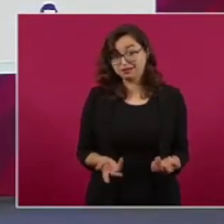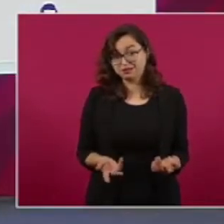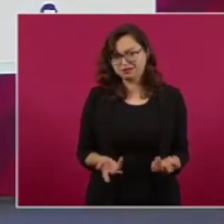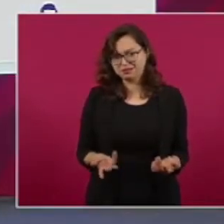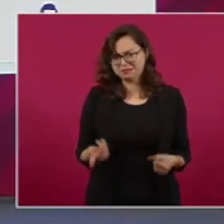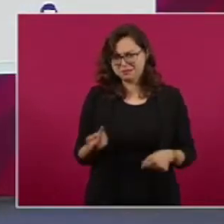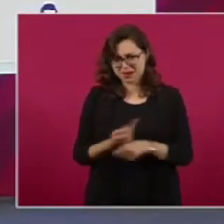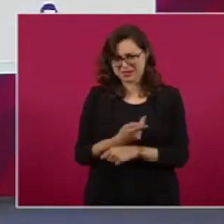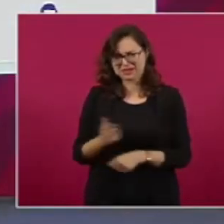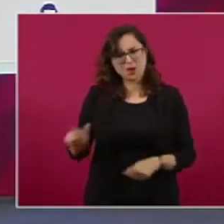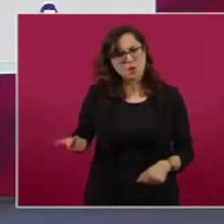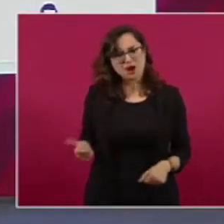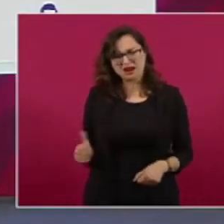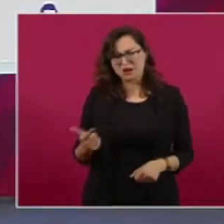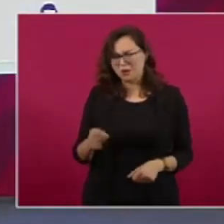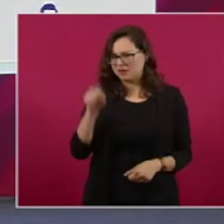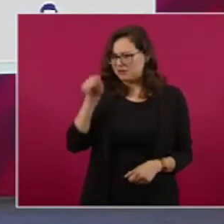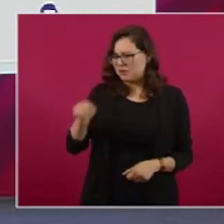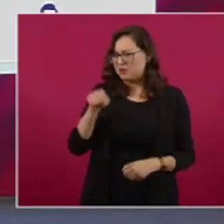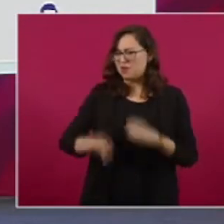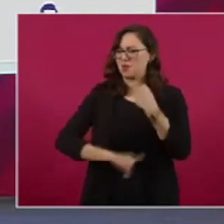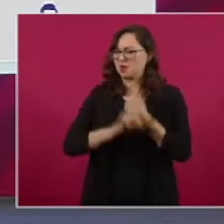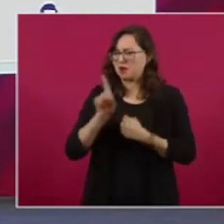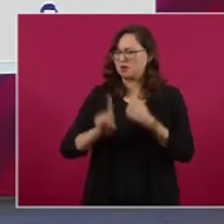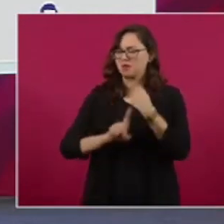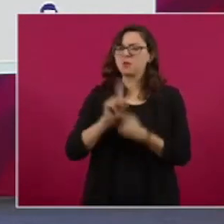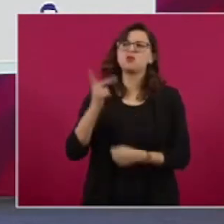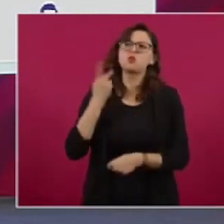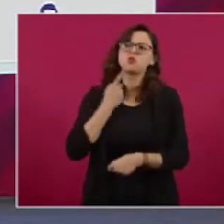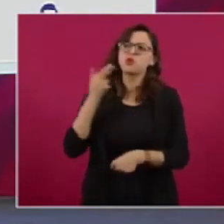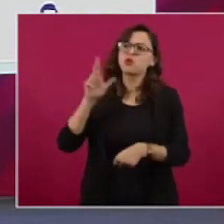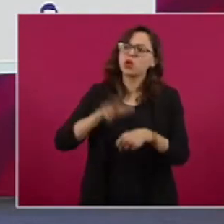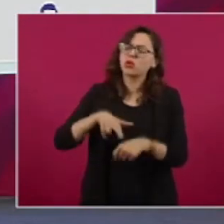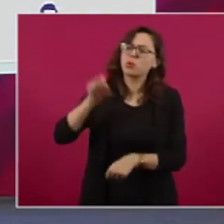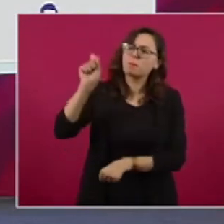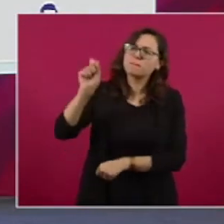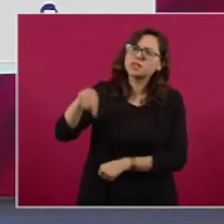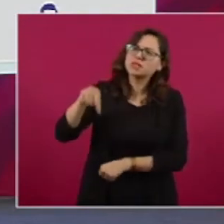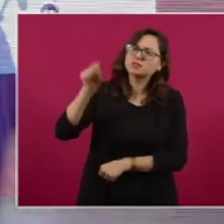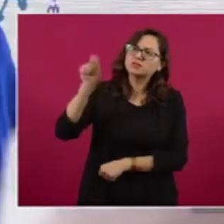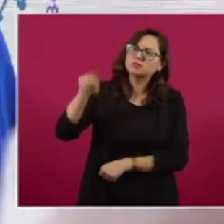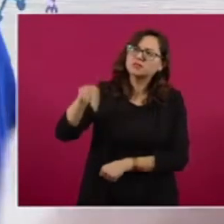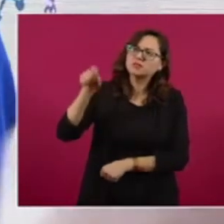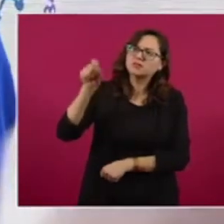¿Por qué tanto tiempo el procurador